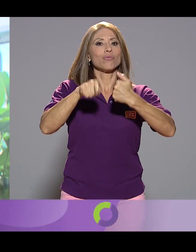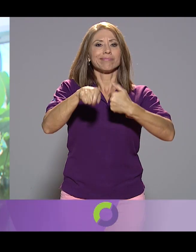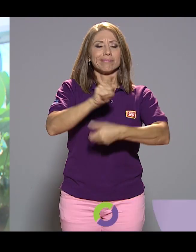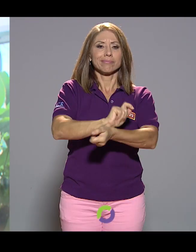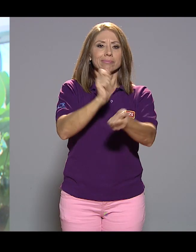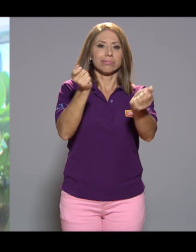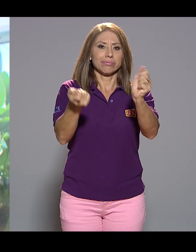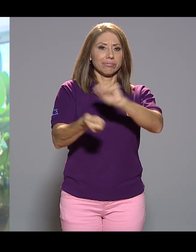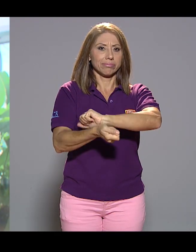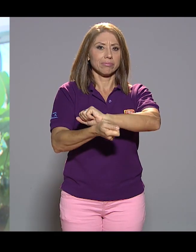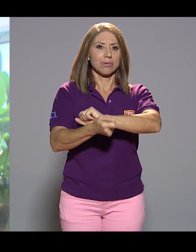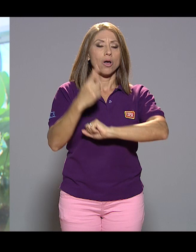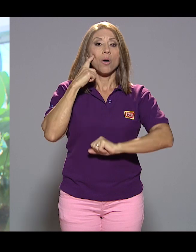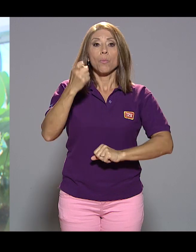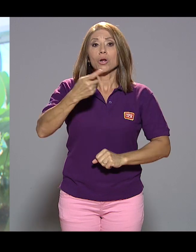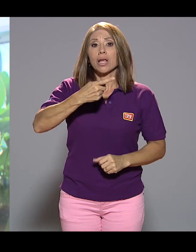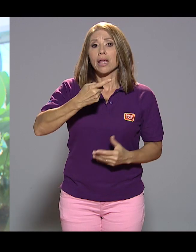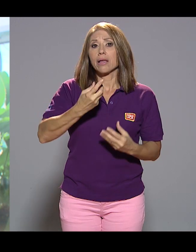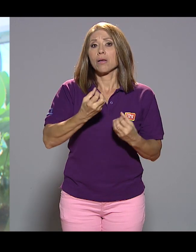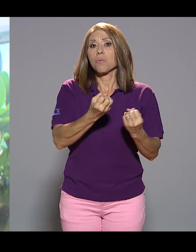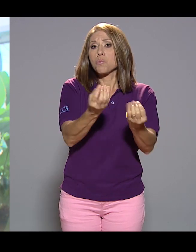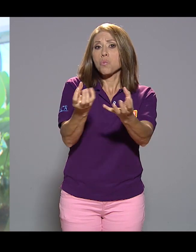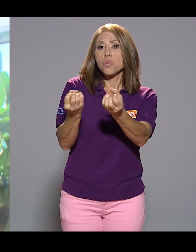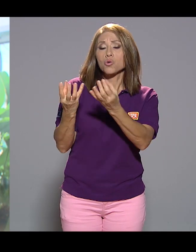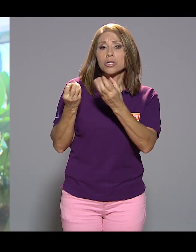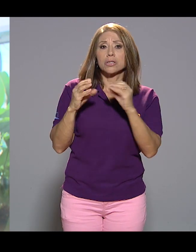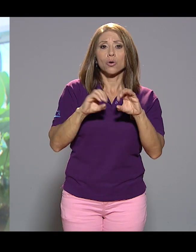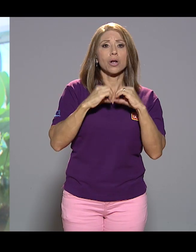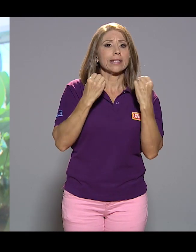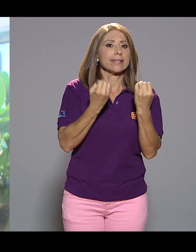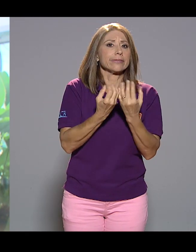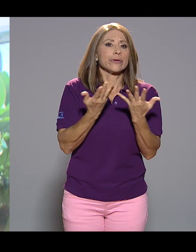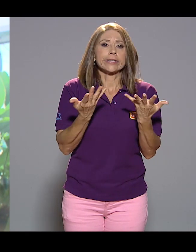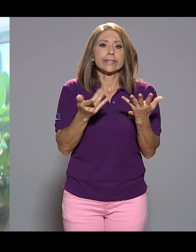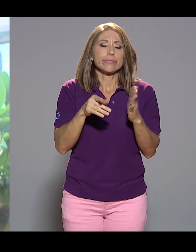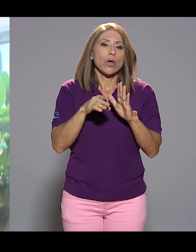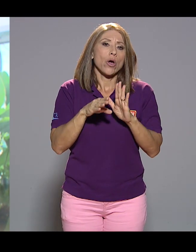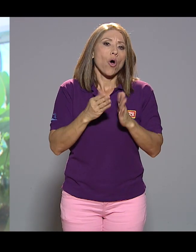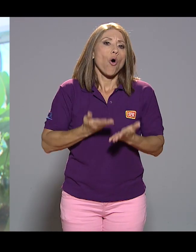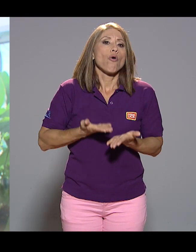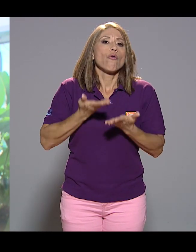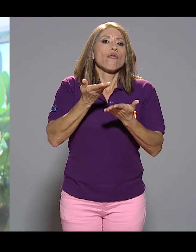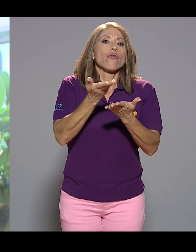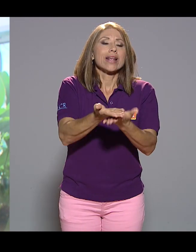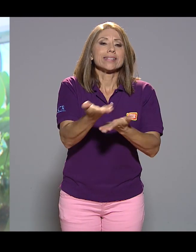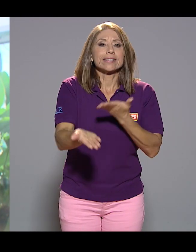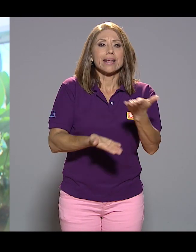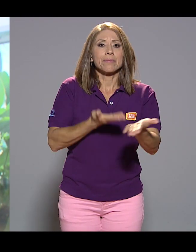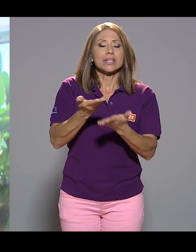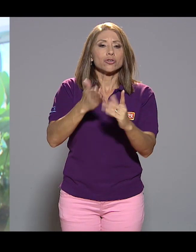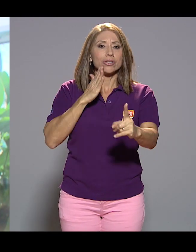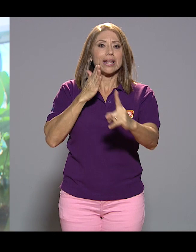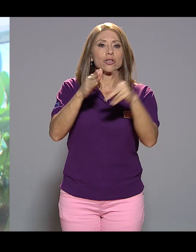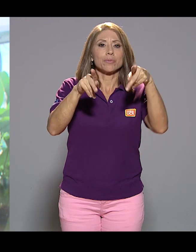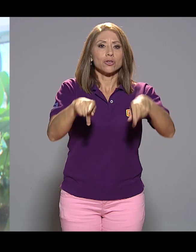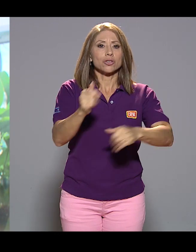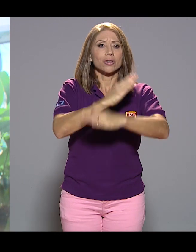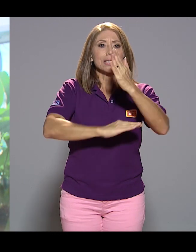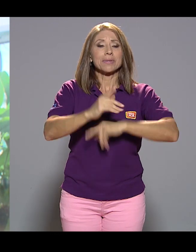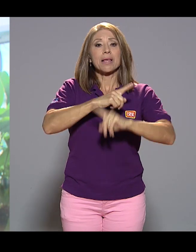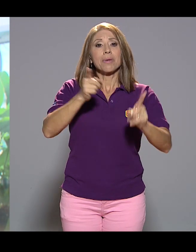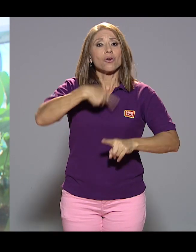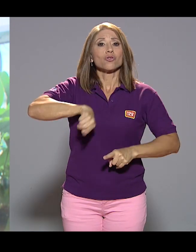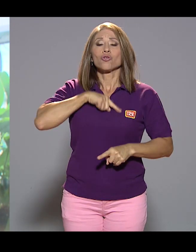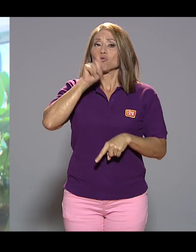tenemos como país de modificar eso, porque nosotros podríamos, muchas organizaciones ofrecen servicios directos a